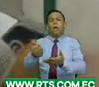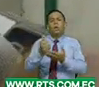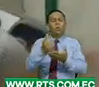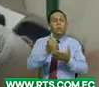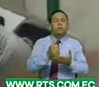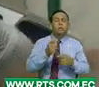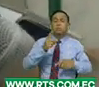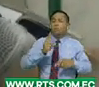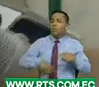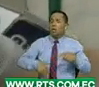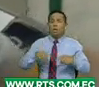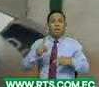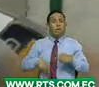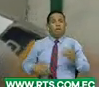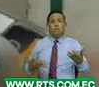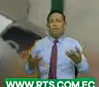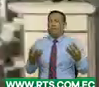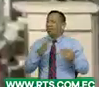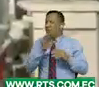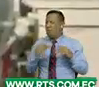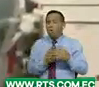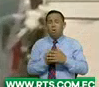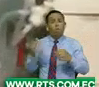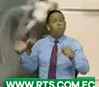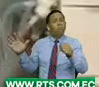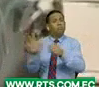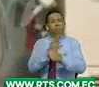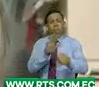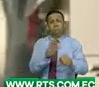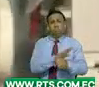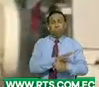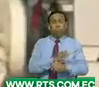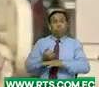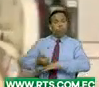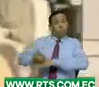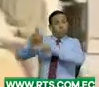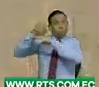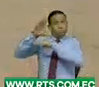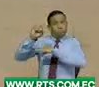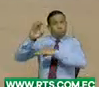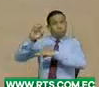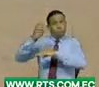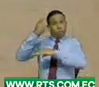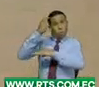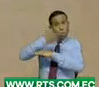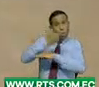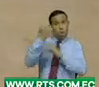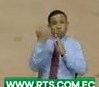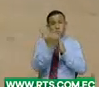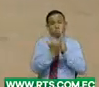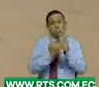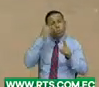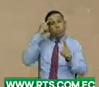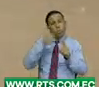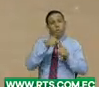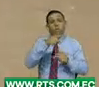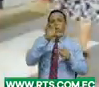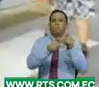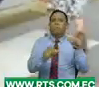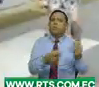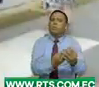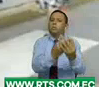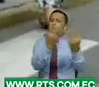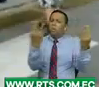los pacientes que necesita de cuidados intensivos las medidas tomadas por las autoridades son para que la ciudadanía tome conciencia del riesgo al asistir a reuniones